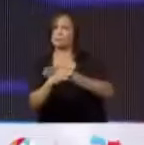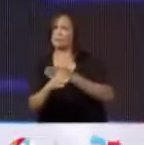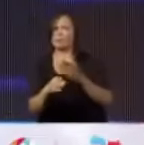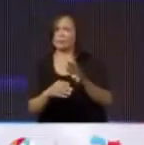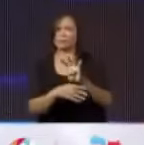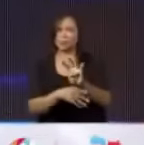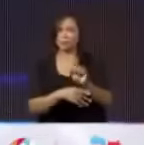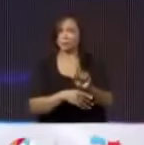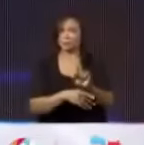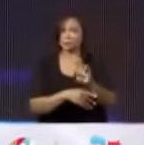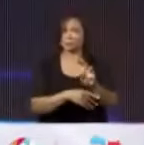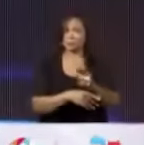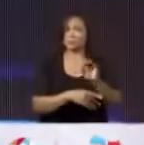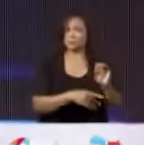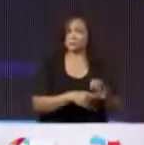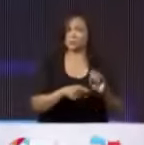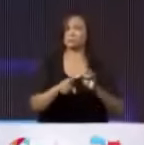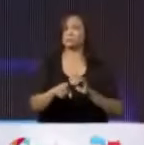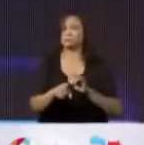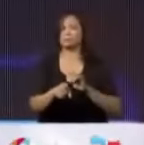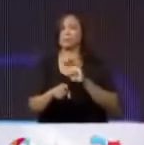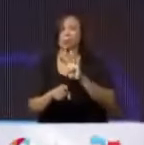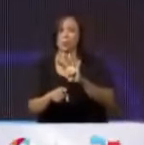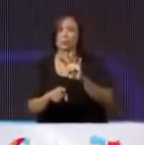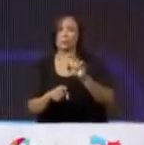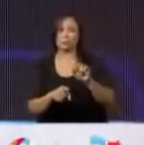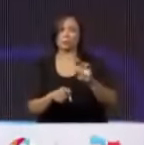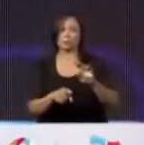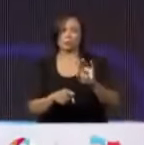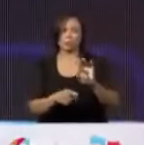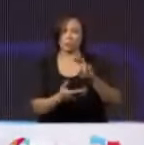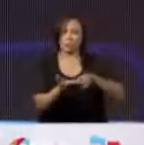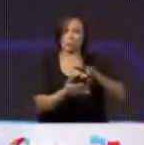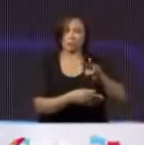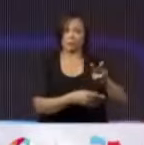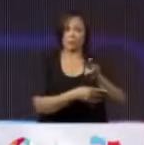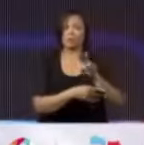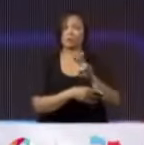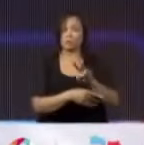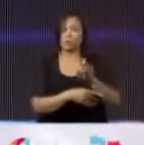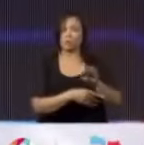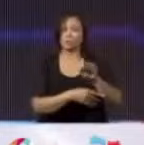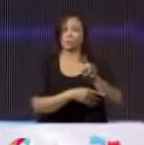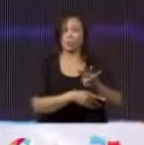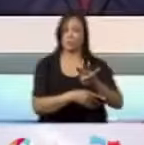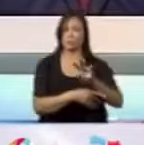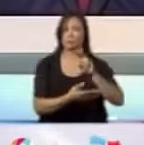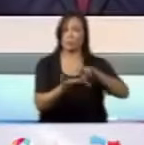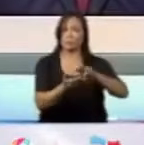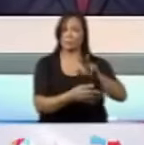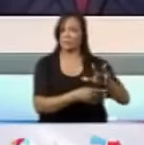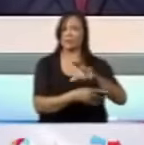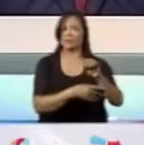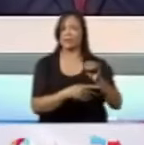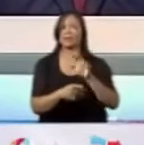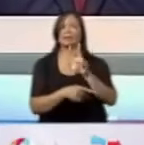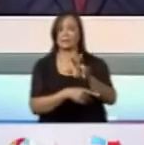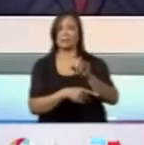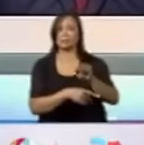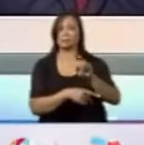fue tan solo de 4.7%. 4.9% en el 2022, 2.4% en el 2023. En realidad